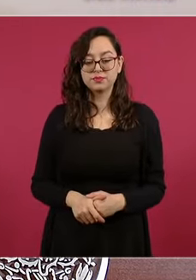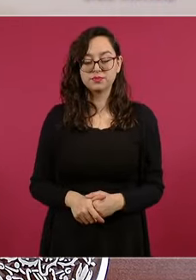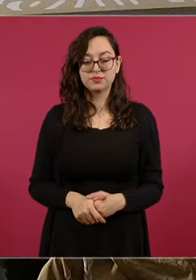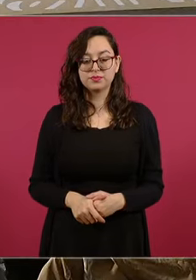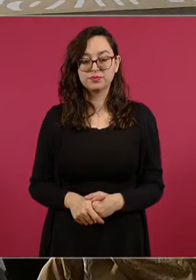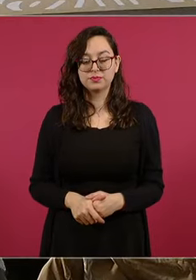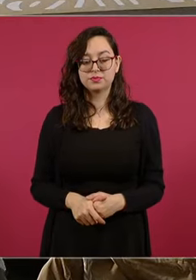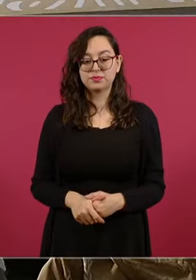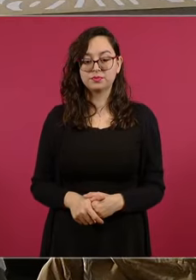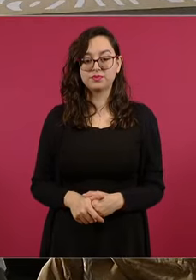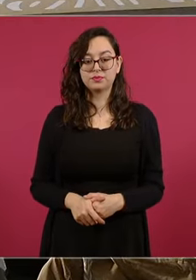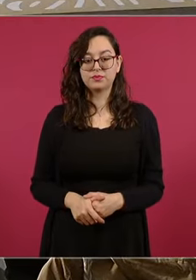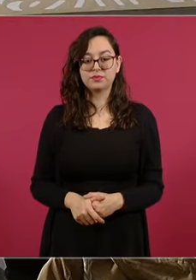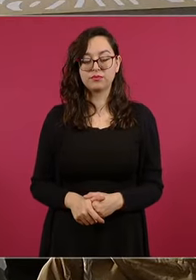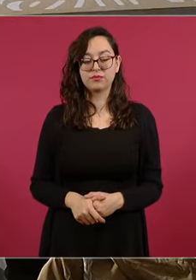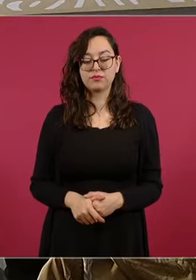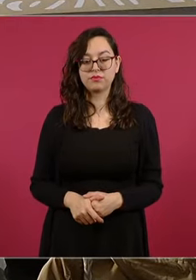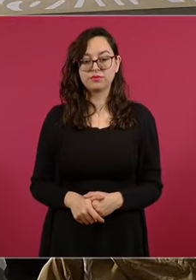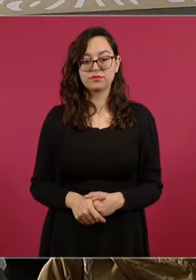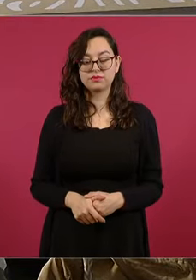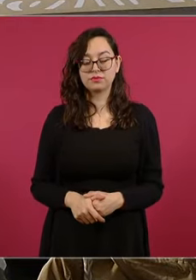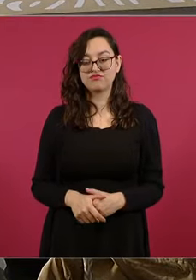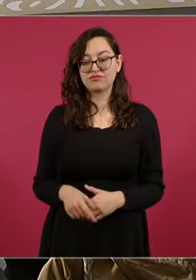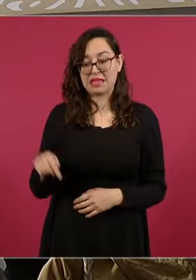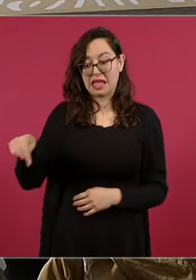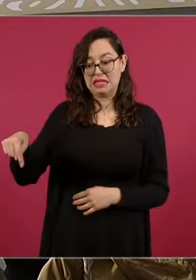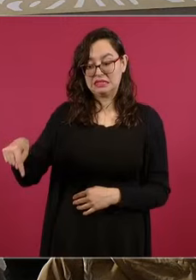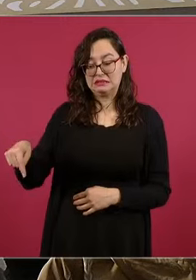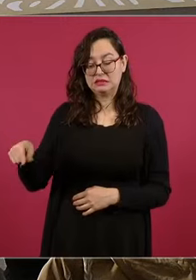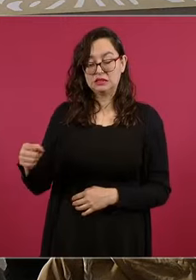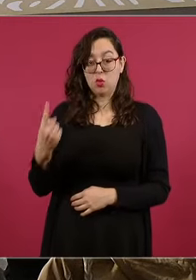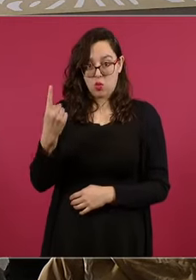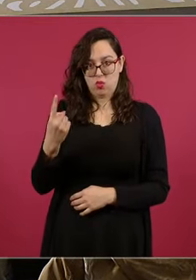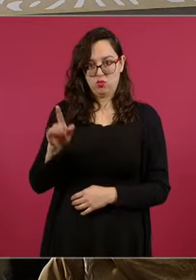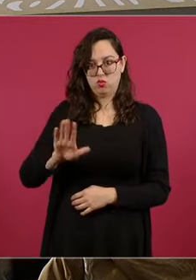militar, y luego heridos